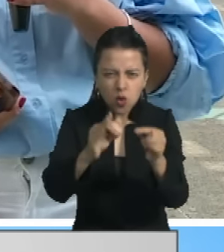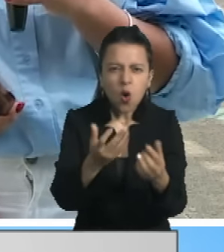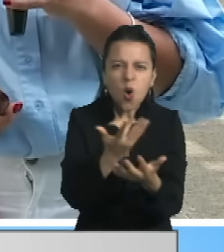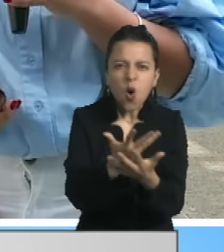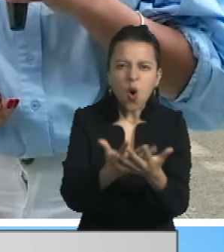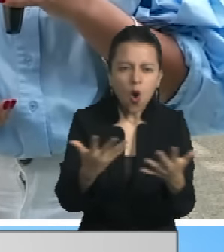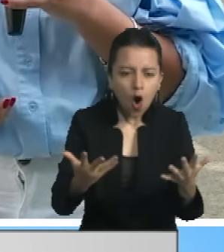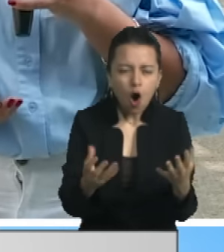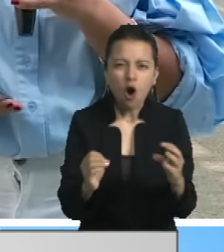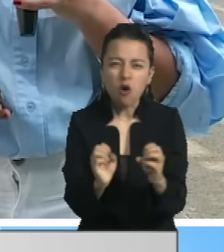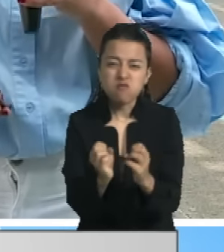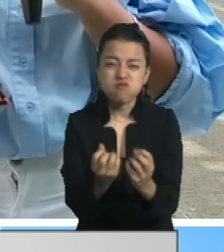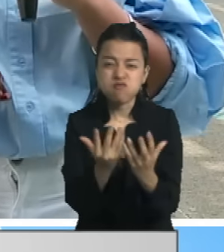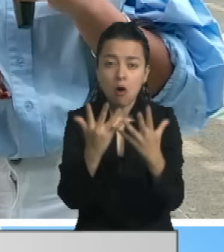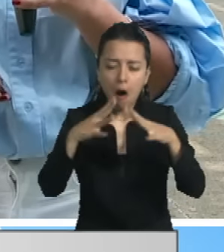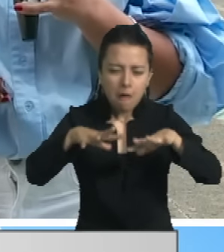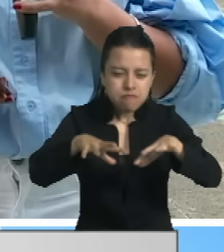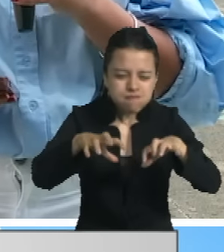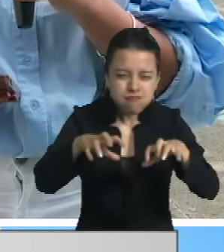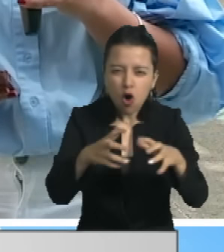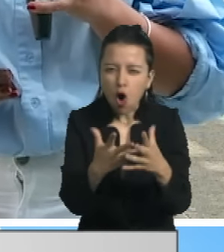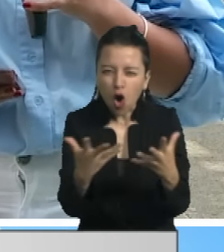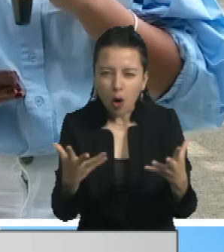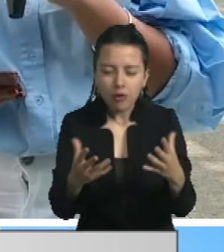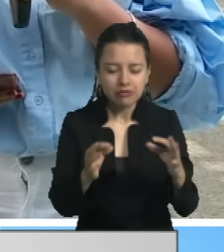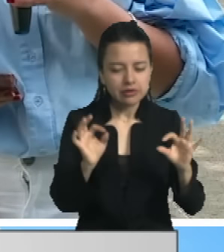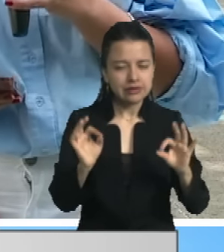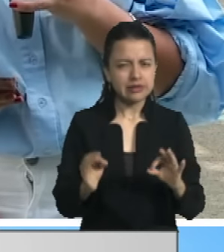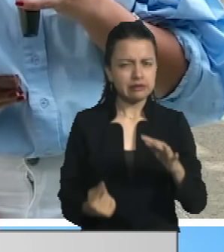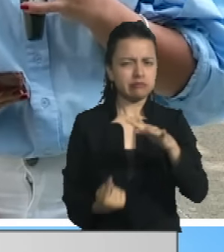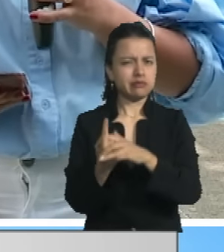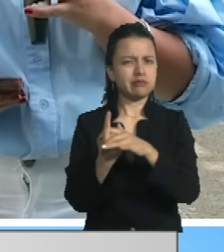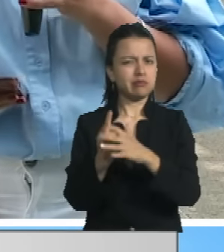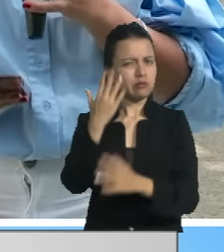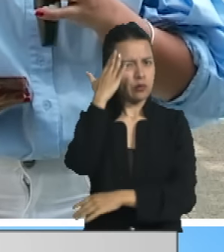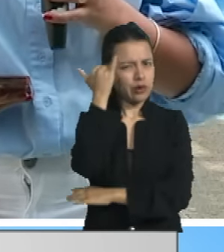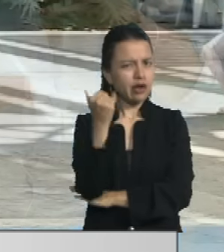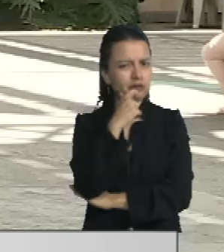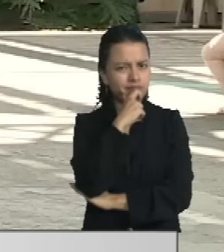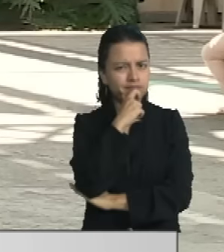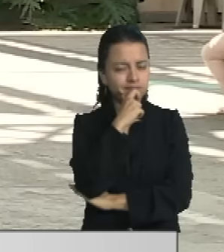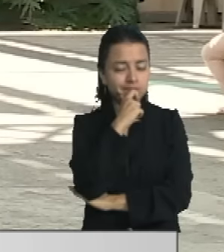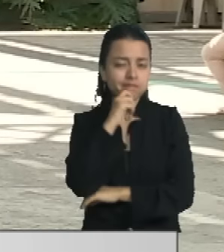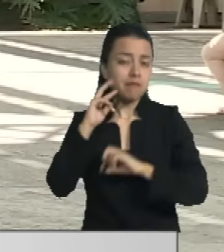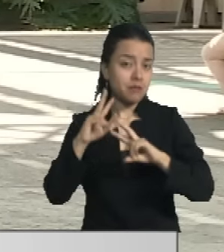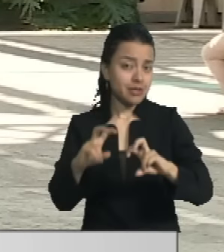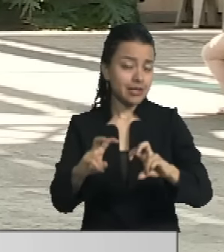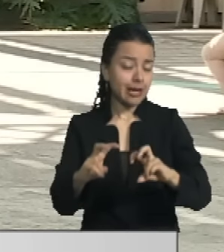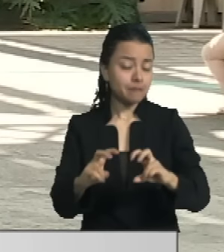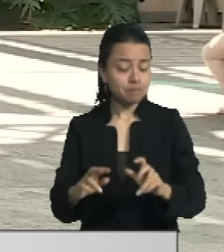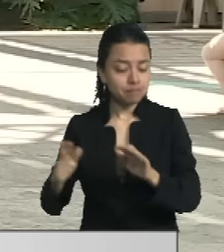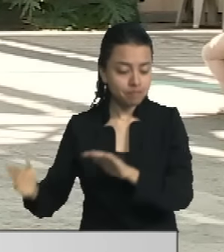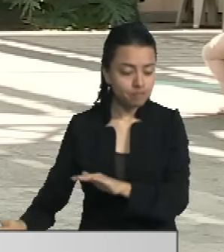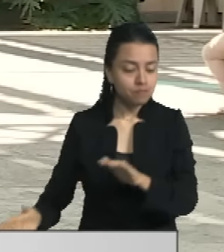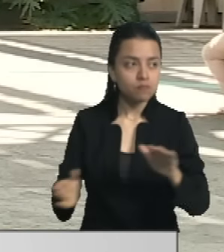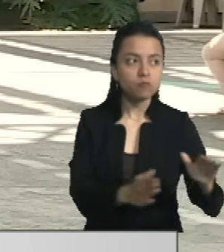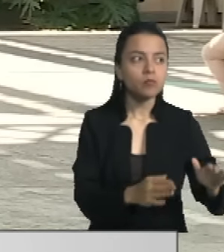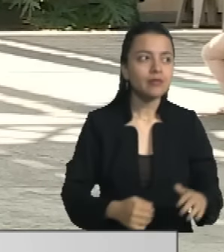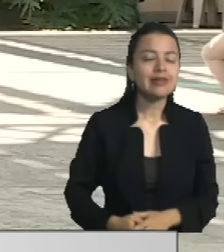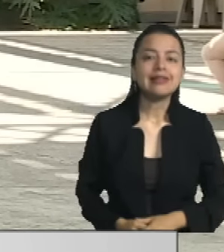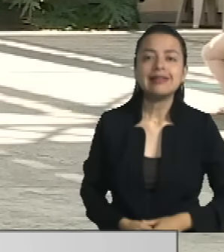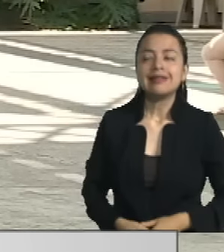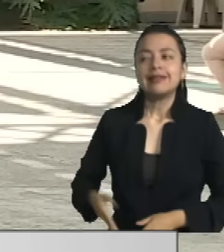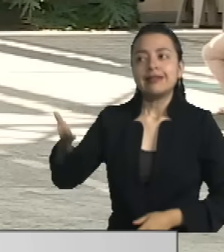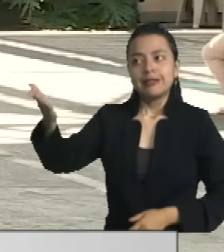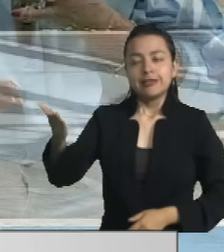y adelantan también las investigaciones para lograr esclarecer la causa de esta emergencia y cambiamos de tema Pues un verdadero drama vive la